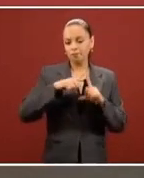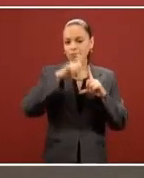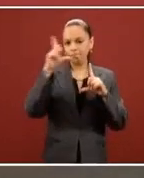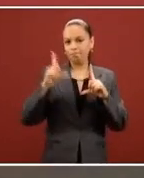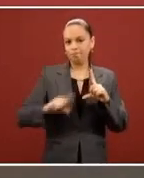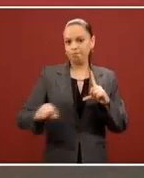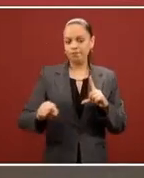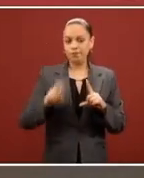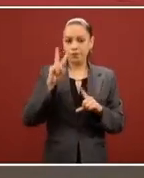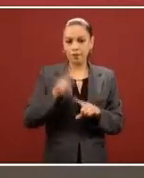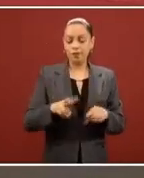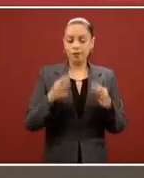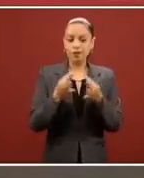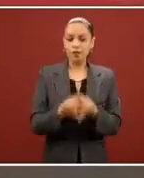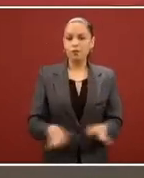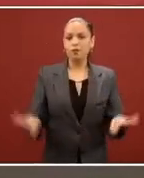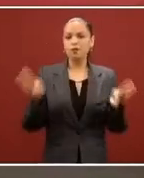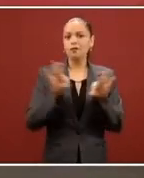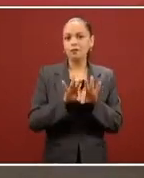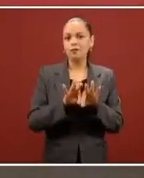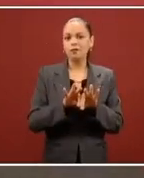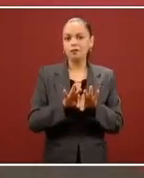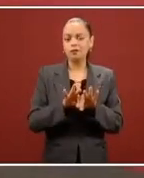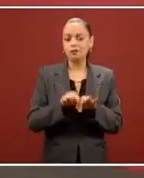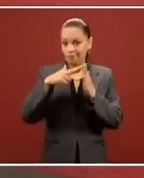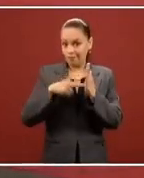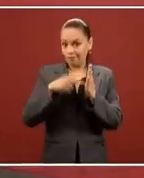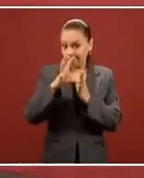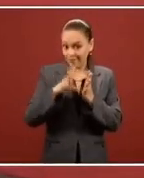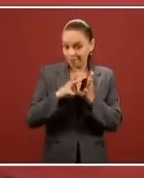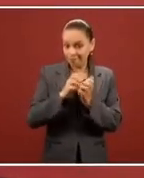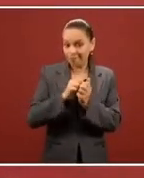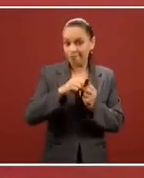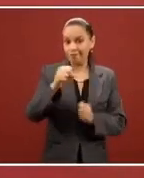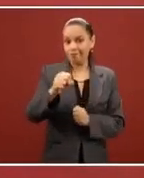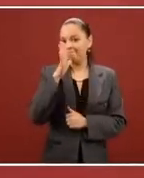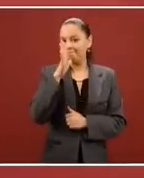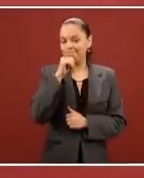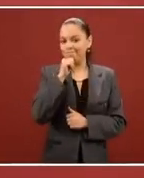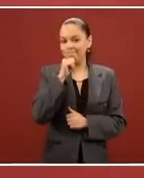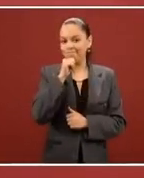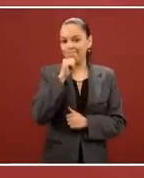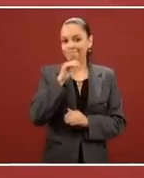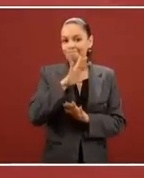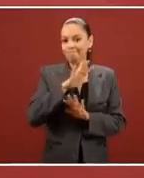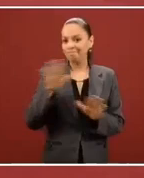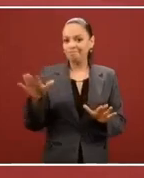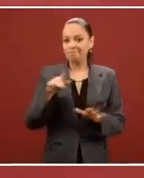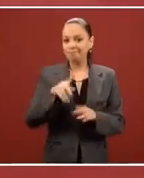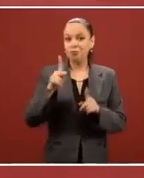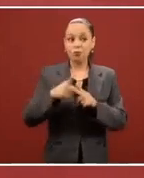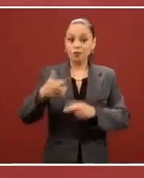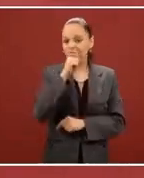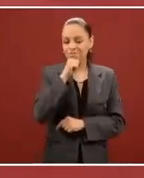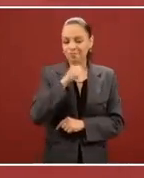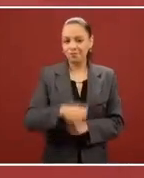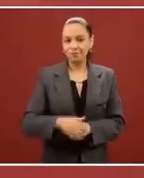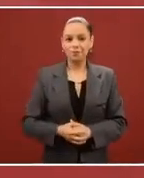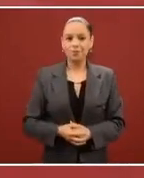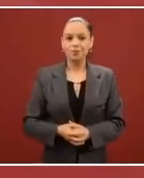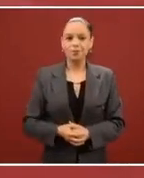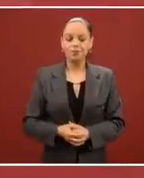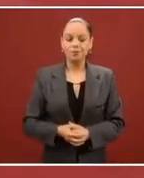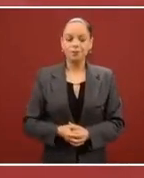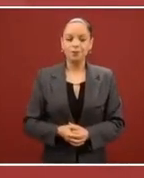Y es muy importante porque, como es reforma constitucional, no van a poder darle marcha atrás en el futuro. ¿Por